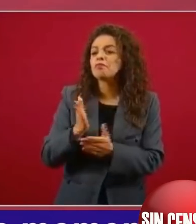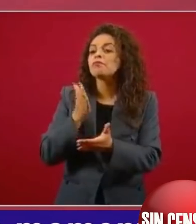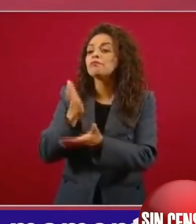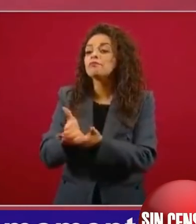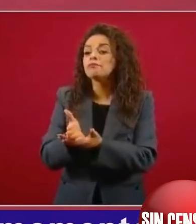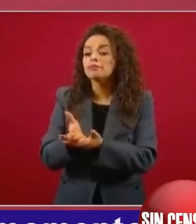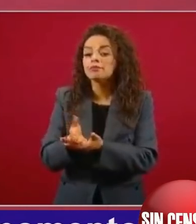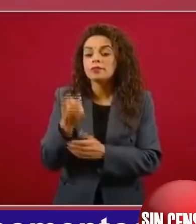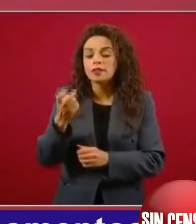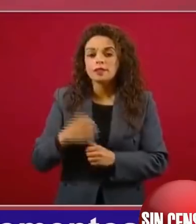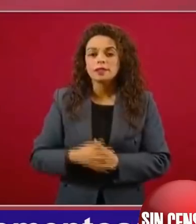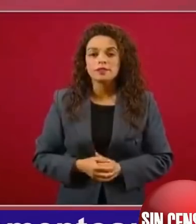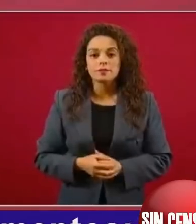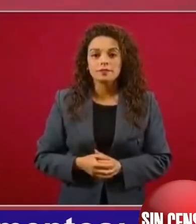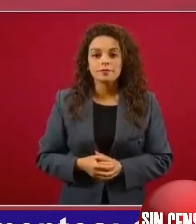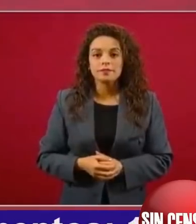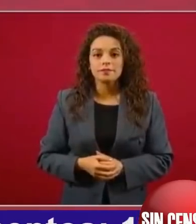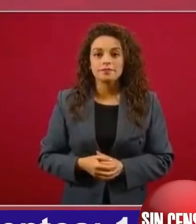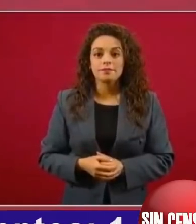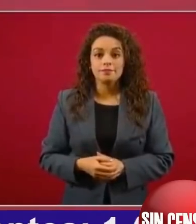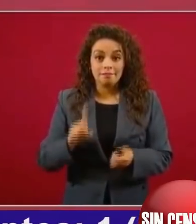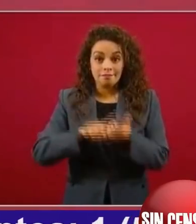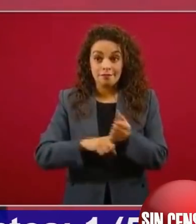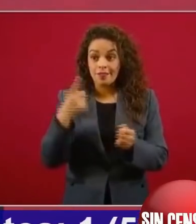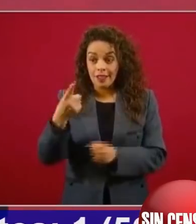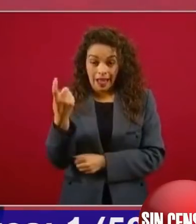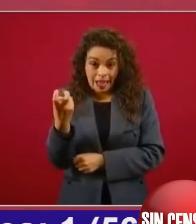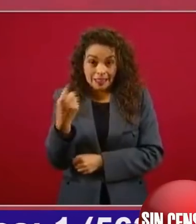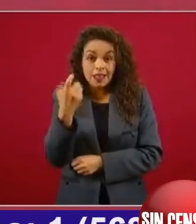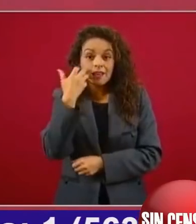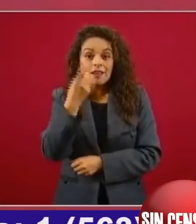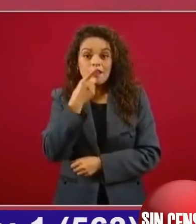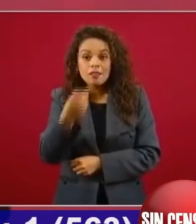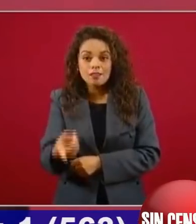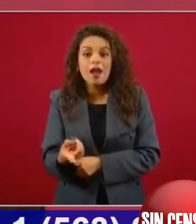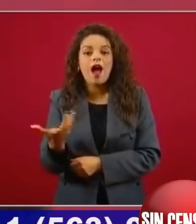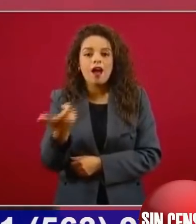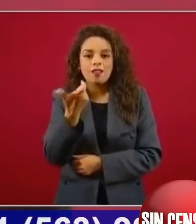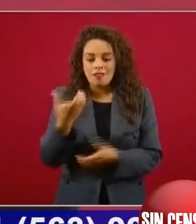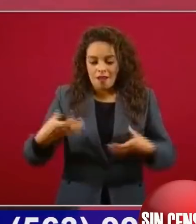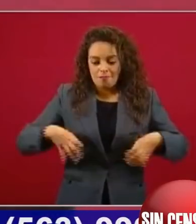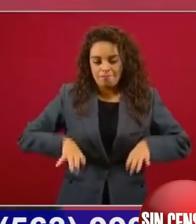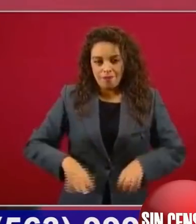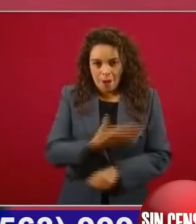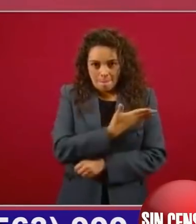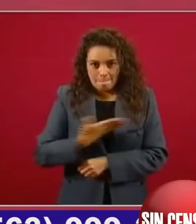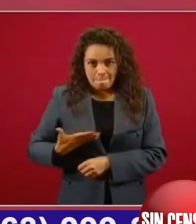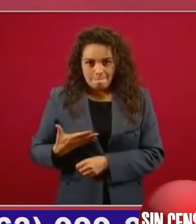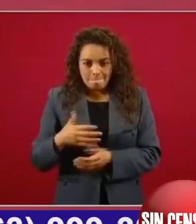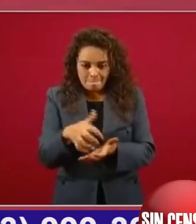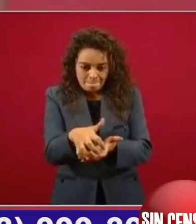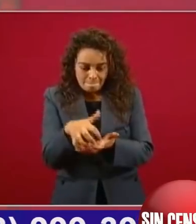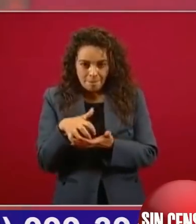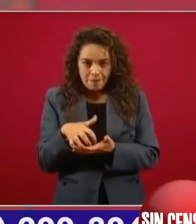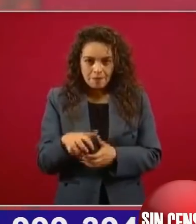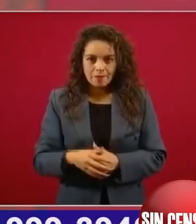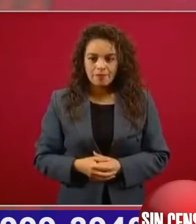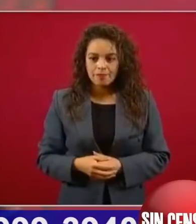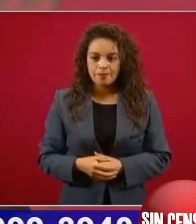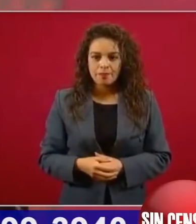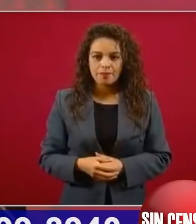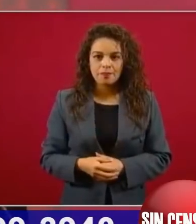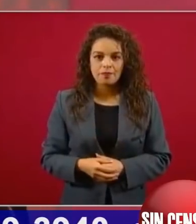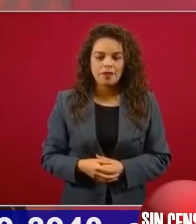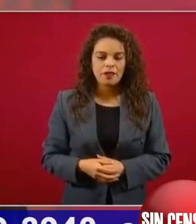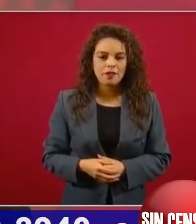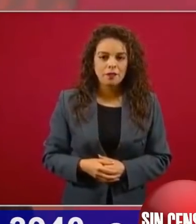Esas eran las partidas de moche. Les decía yo que me llamaba mucho la